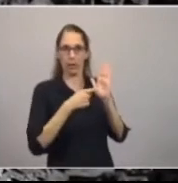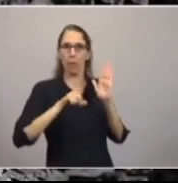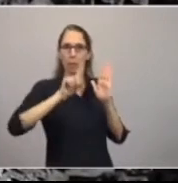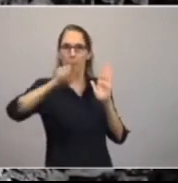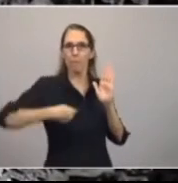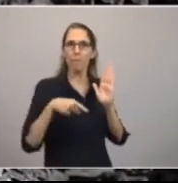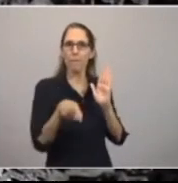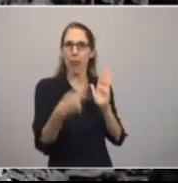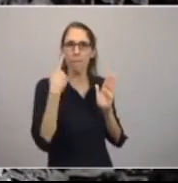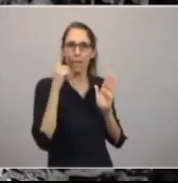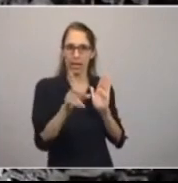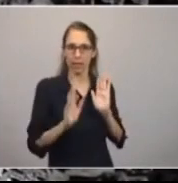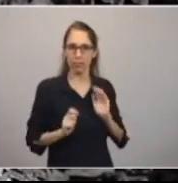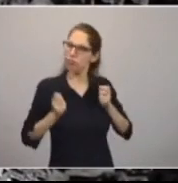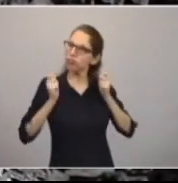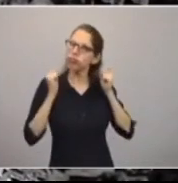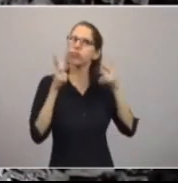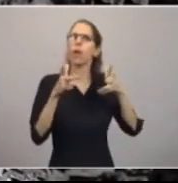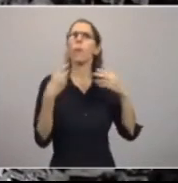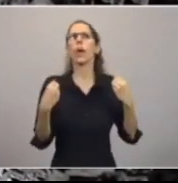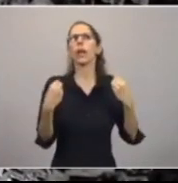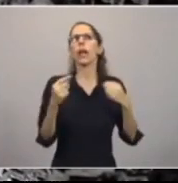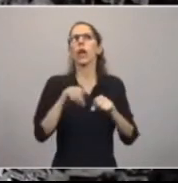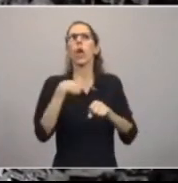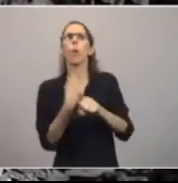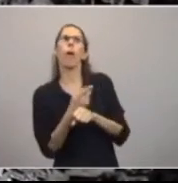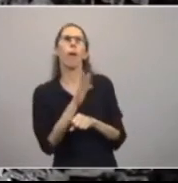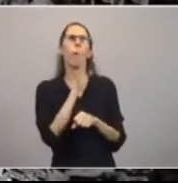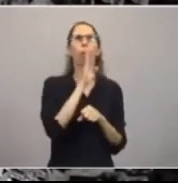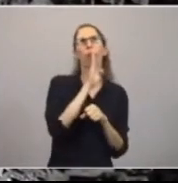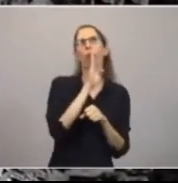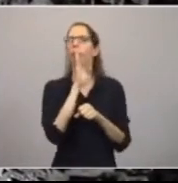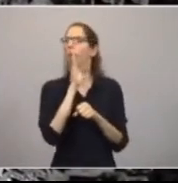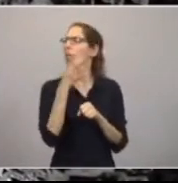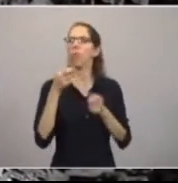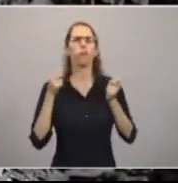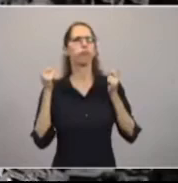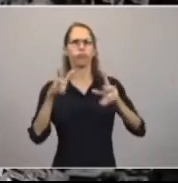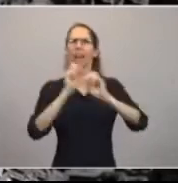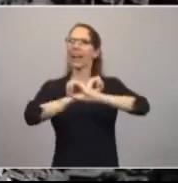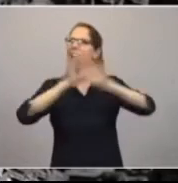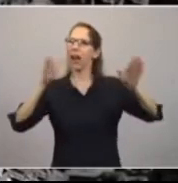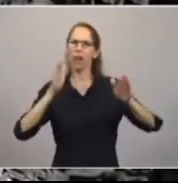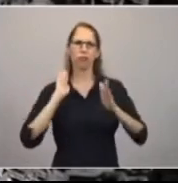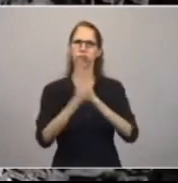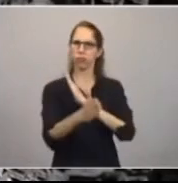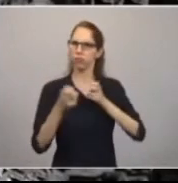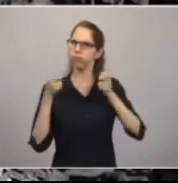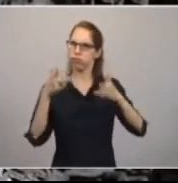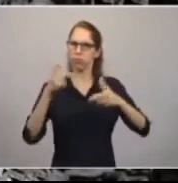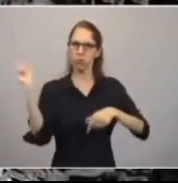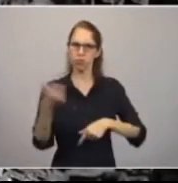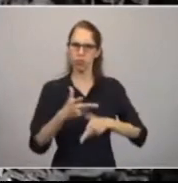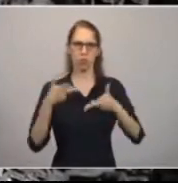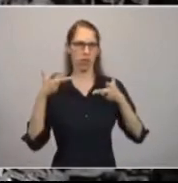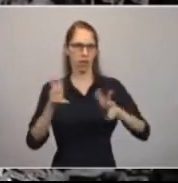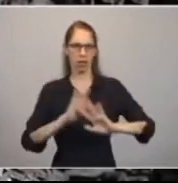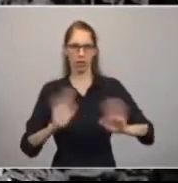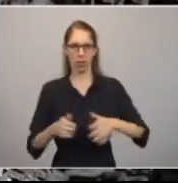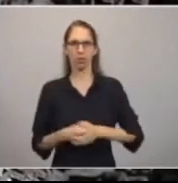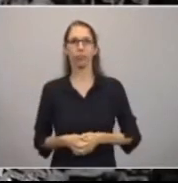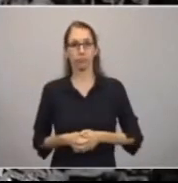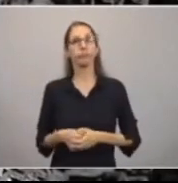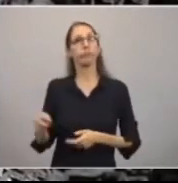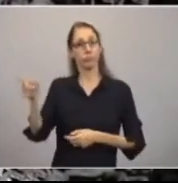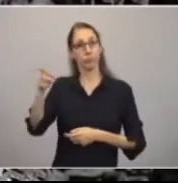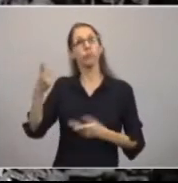momentos donde uno no puede esconder la cabeza. Donde hay que decir las cosas con claridad, hablar con claridad y con crudeza.